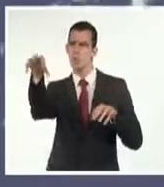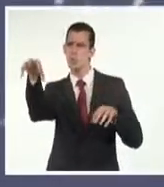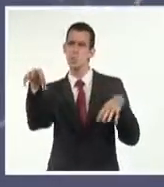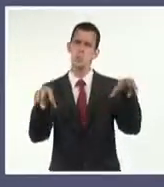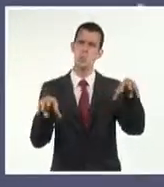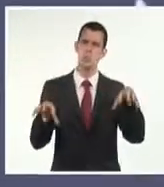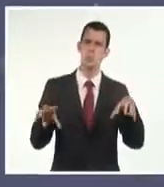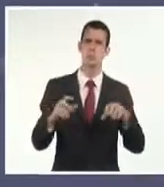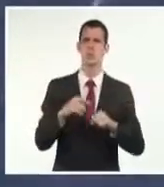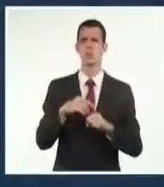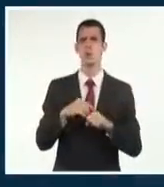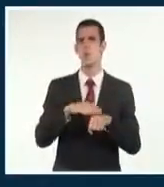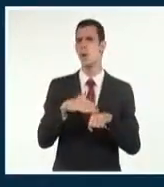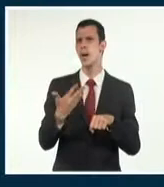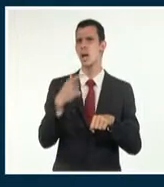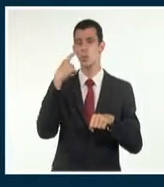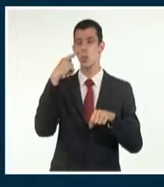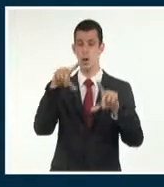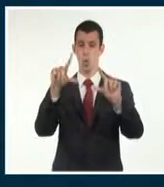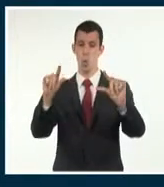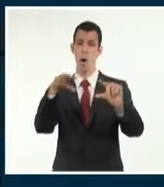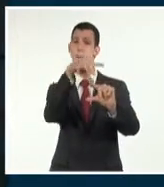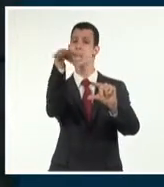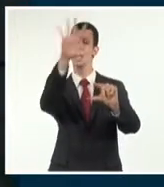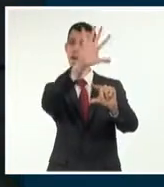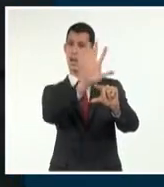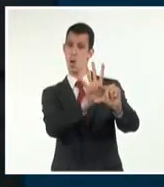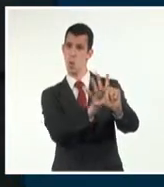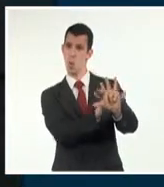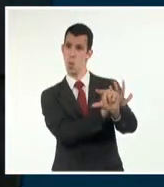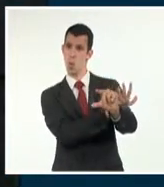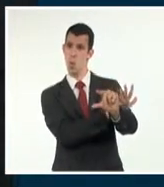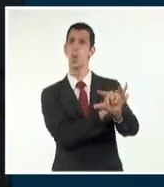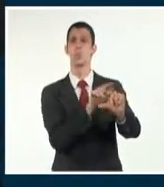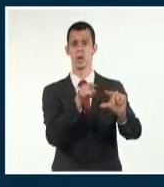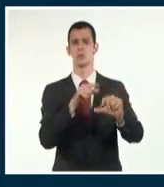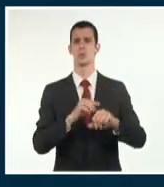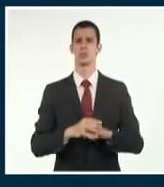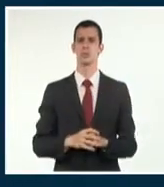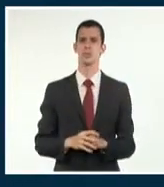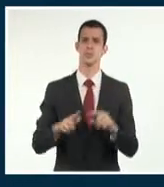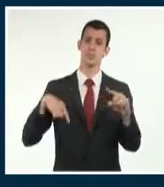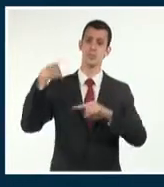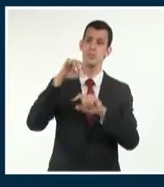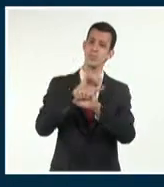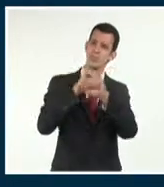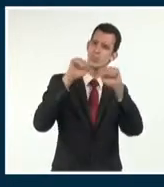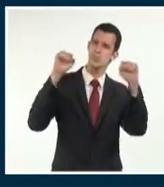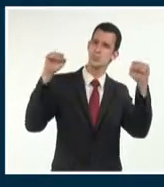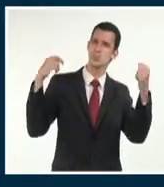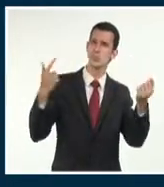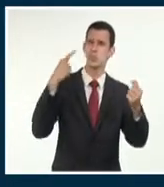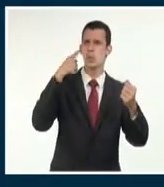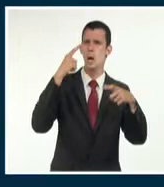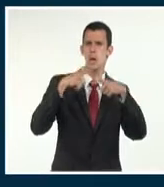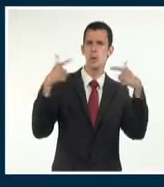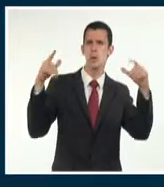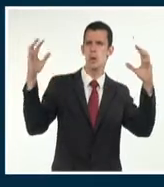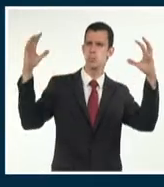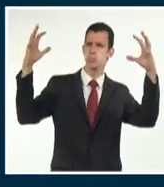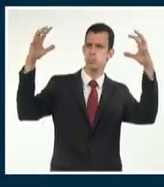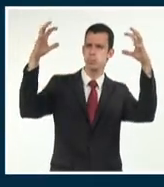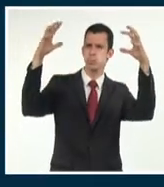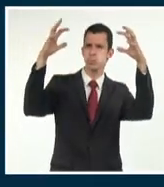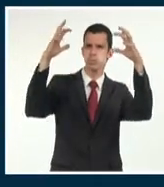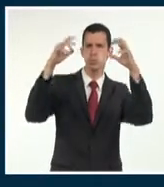estos nublados altos. Estos van a producir que mañana al amanecer tengamos el cielo parcialmente nublado en zonas del occidente del país. En el resto, en general, predominará la poca